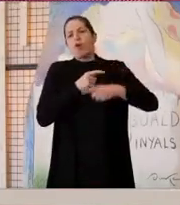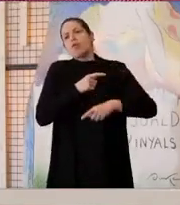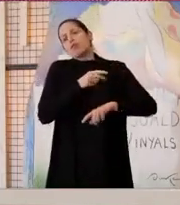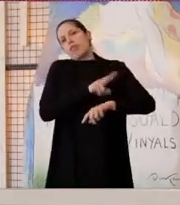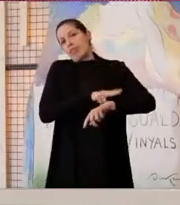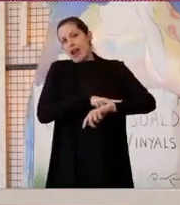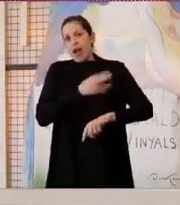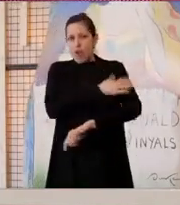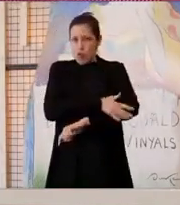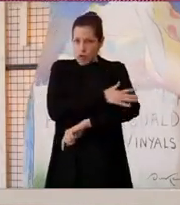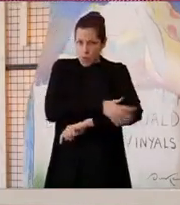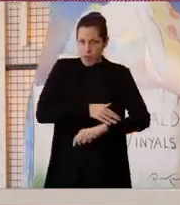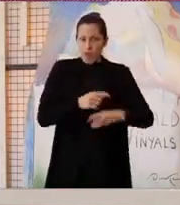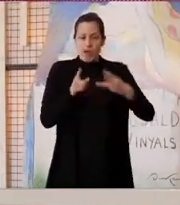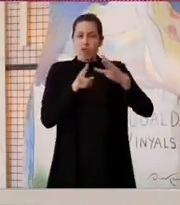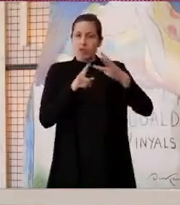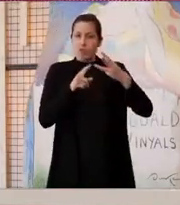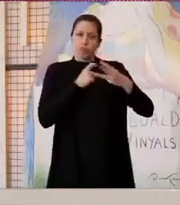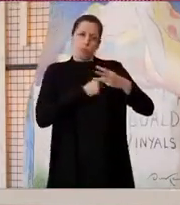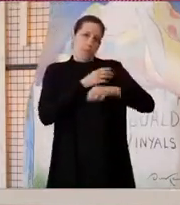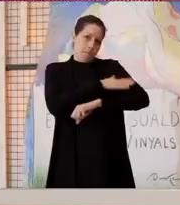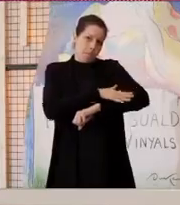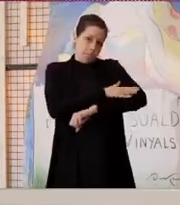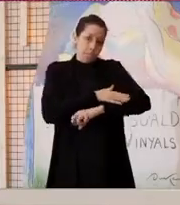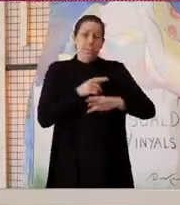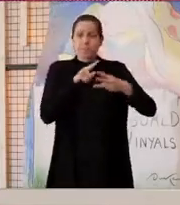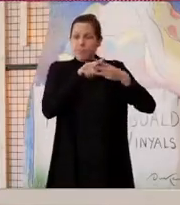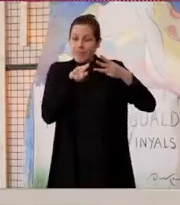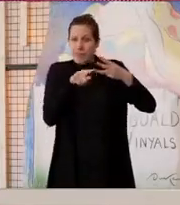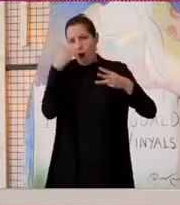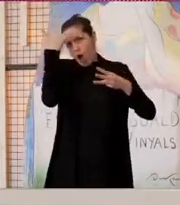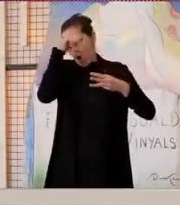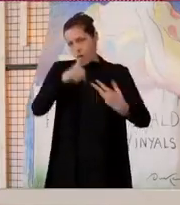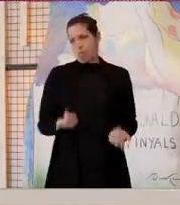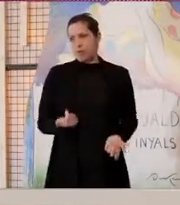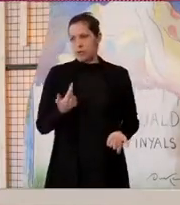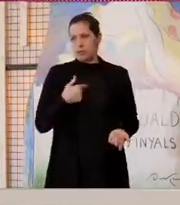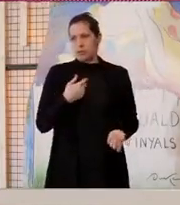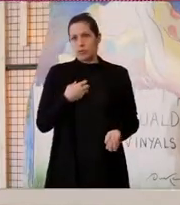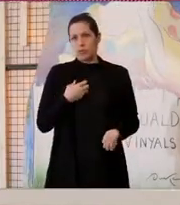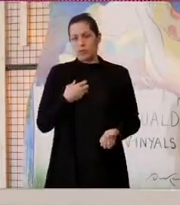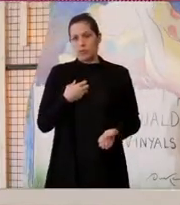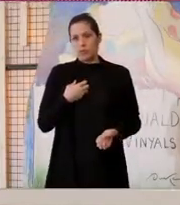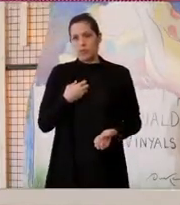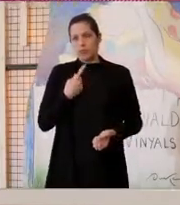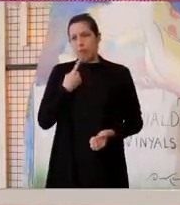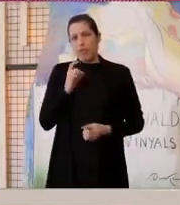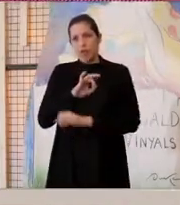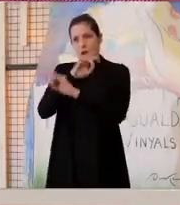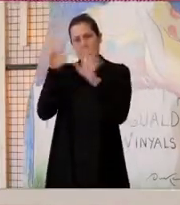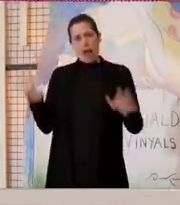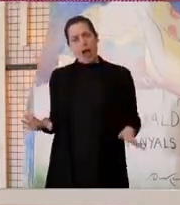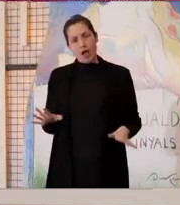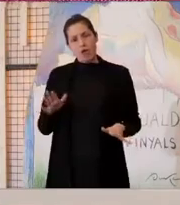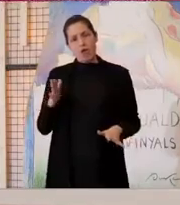y por cierto y yo lo digo Aquí con toda la tranquilidad ha sido el partido en el que yo milito